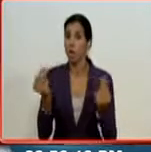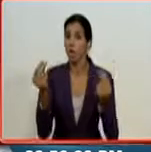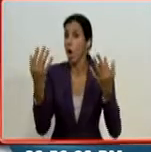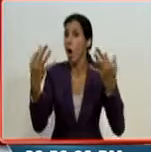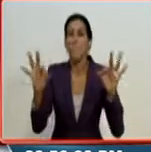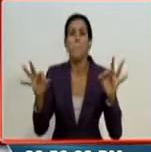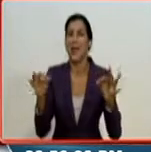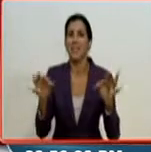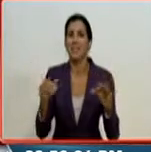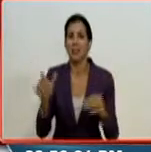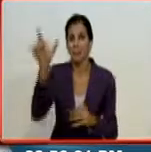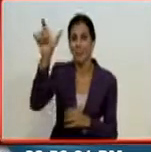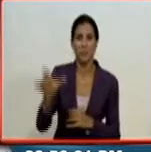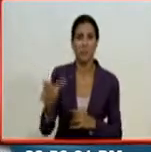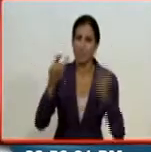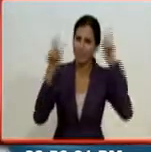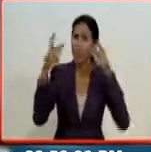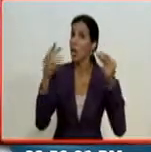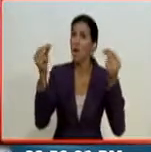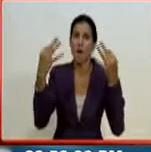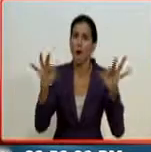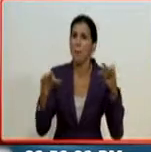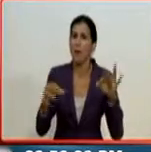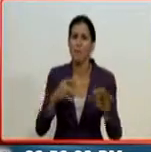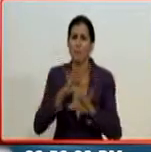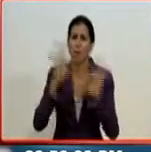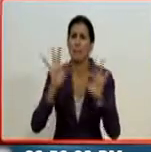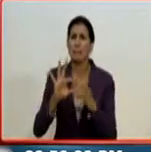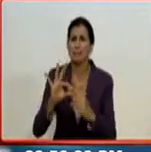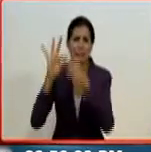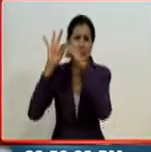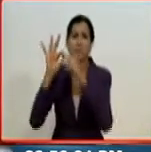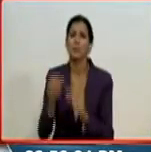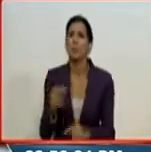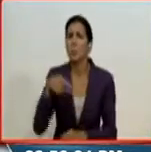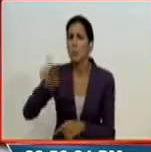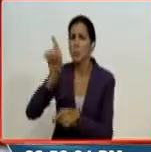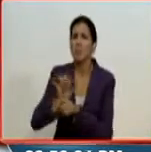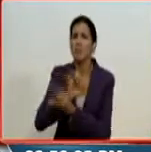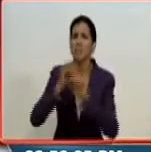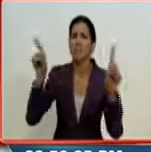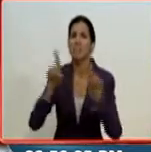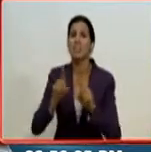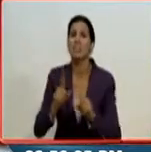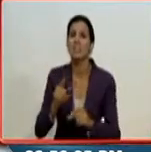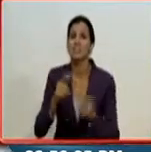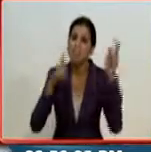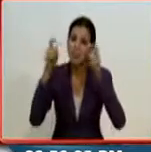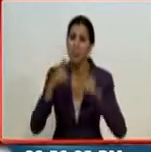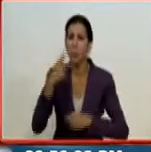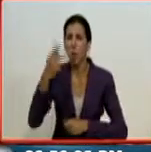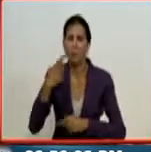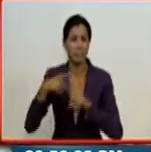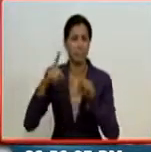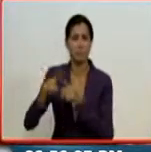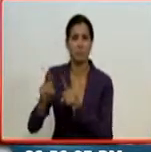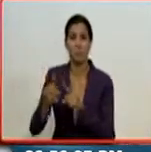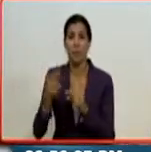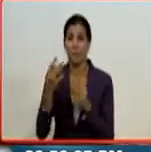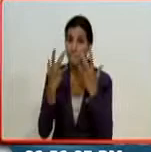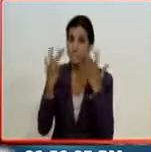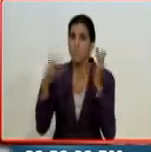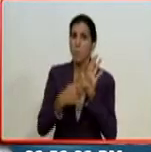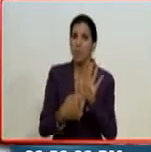la palabra, que fue la normalidad política, la excepcionalidad del comandante Chávez, ¿no? Poner en relieve, pues, algunos aspectos de la personalidad